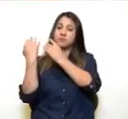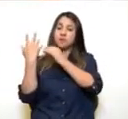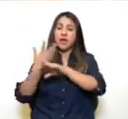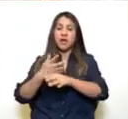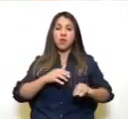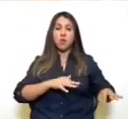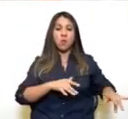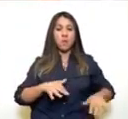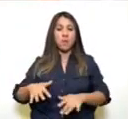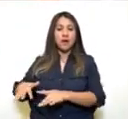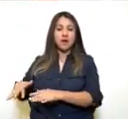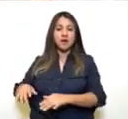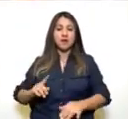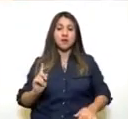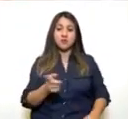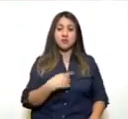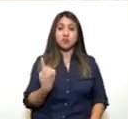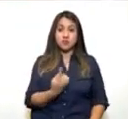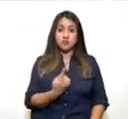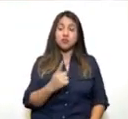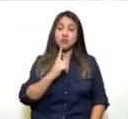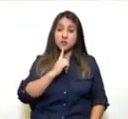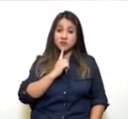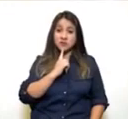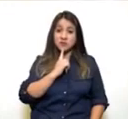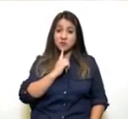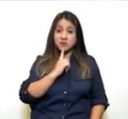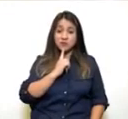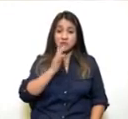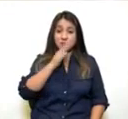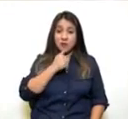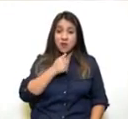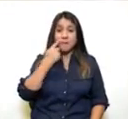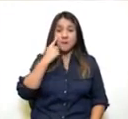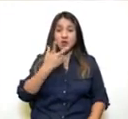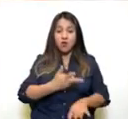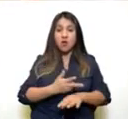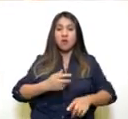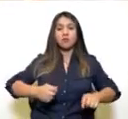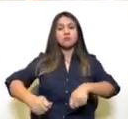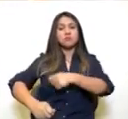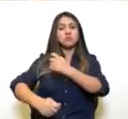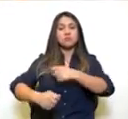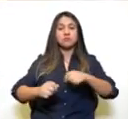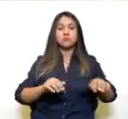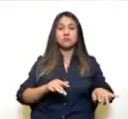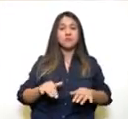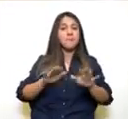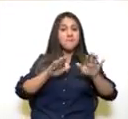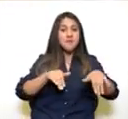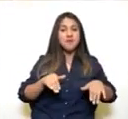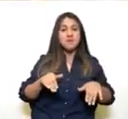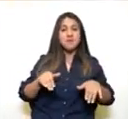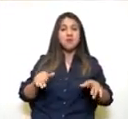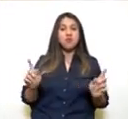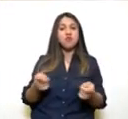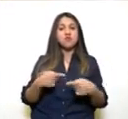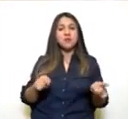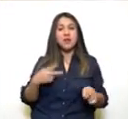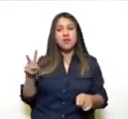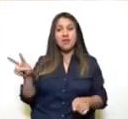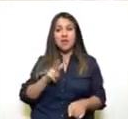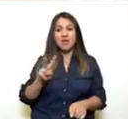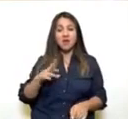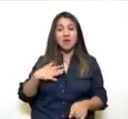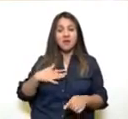piano que no tenemos nosotros pero también nosotros tenemos músicos que tocan los mismos instrumentos y quisimos que